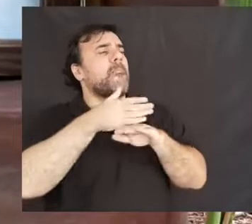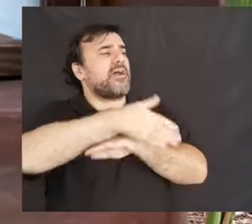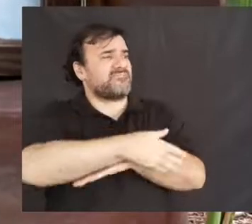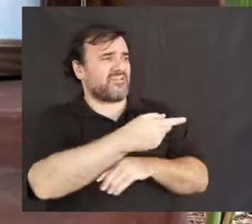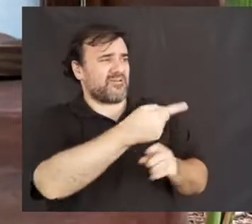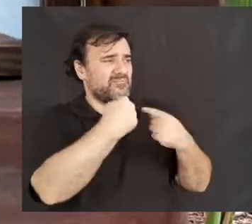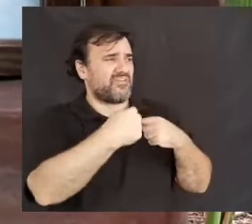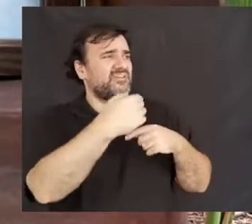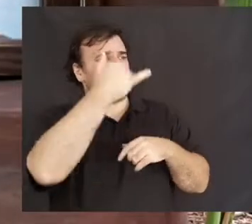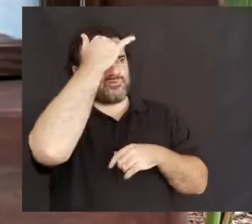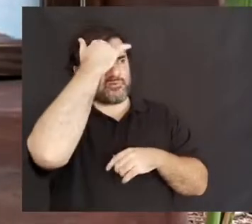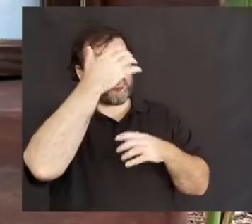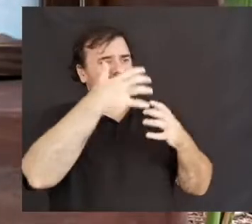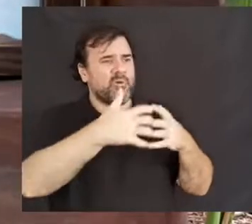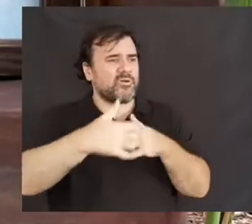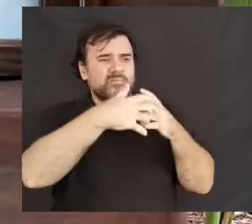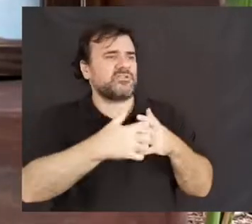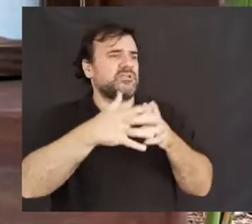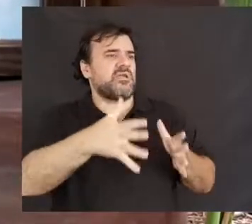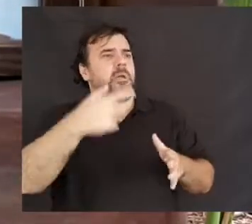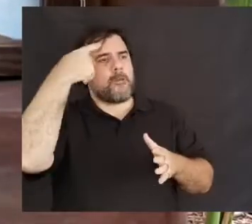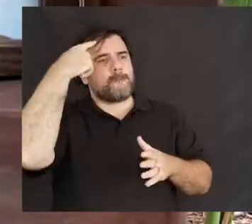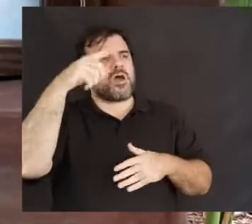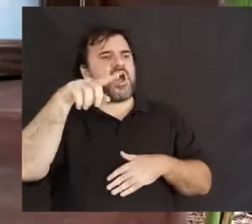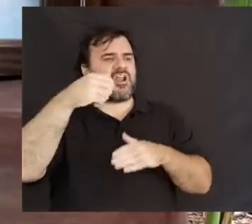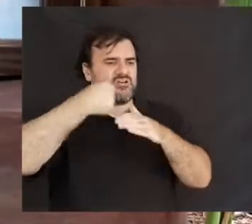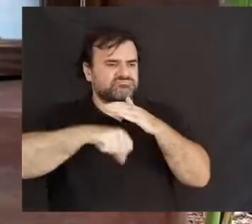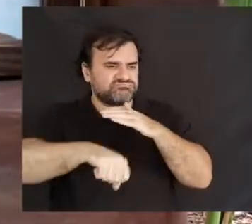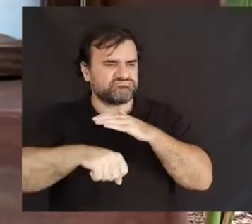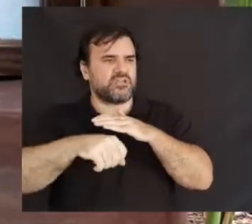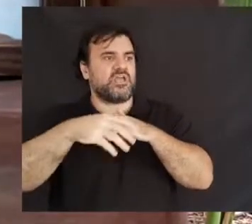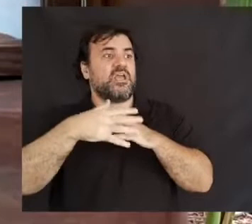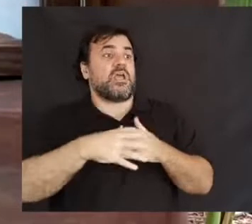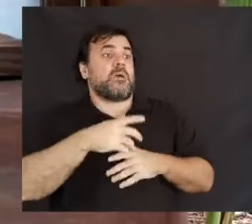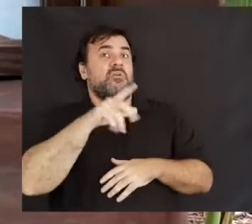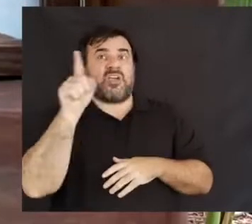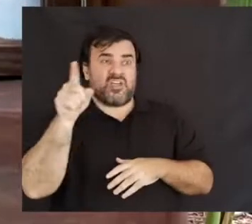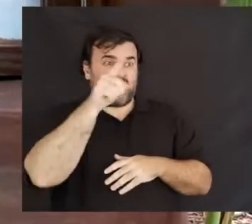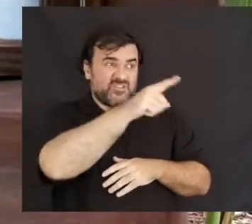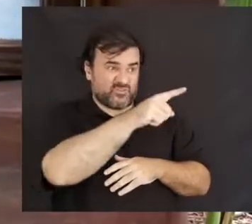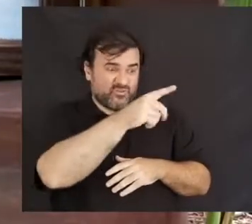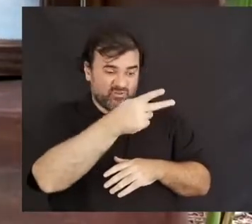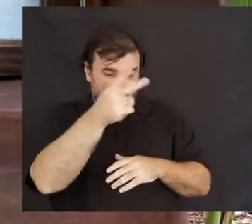toro americano que le compré a los Velilla para padrote. Lo quiero para el cruce. Hay que mejorar la